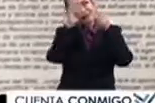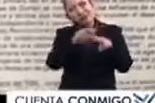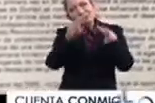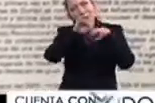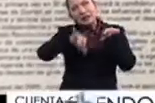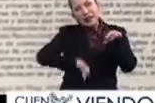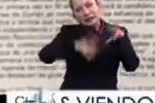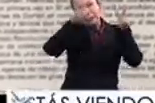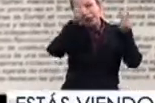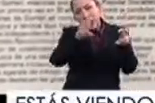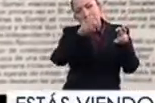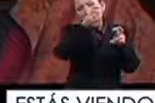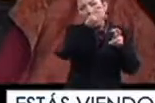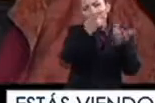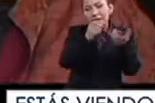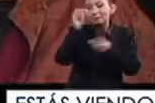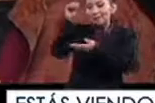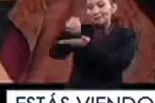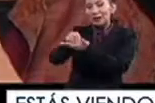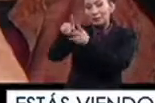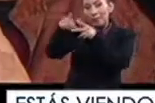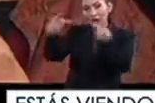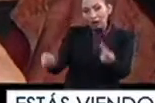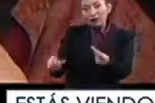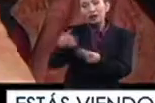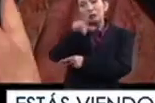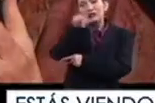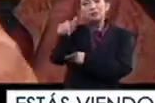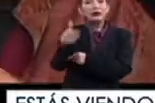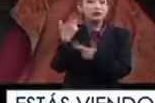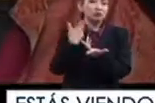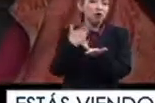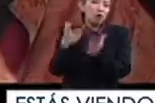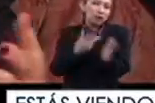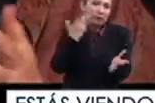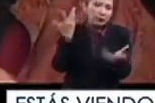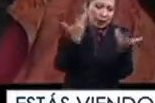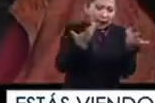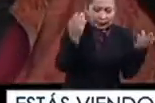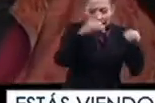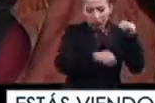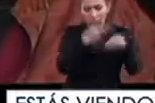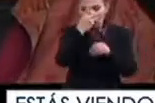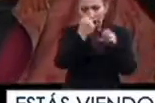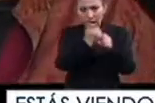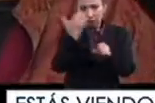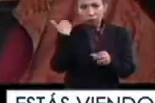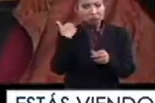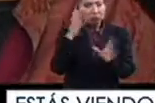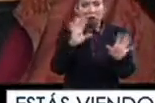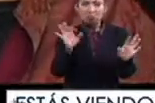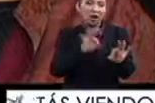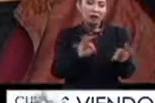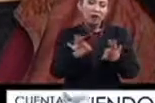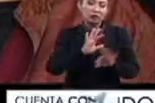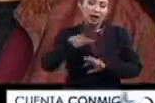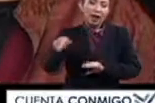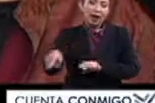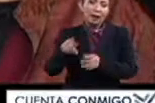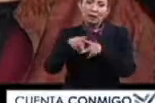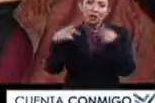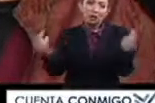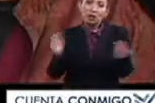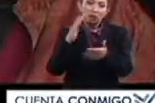que me interesaban y que aparecían en los periódicos y luego yo podía reelaborar. Hace como 2 años que no trabajo ya en